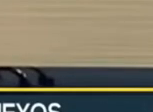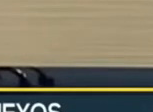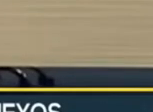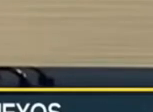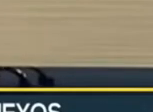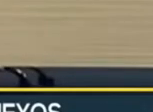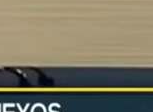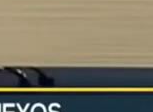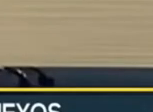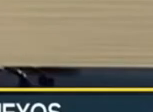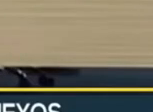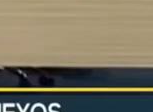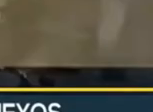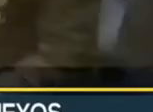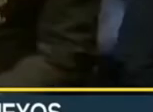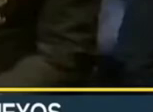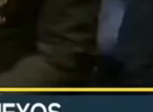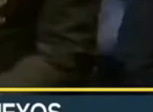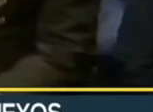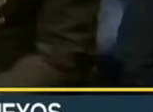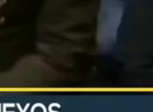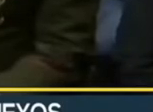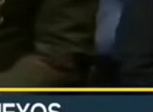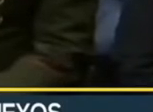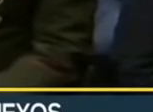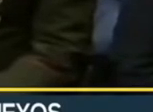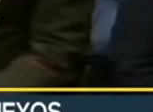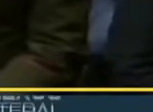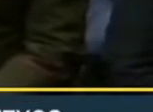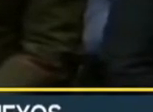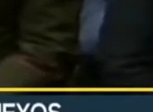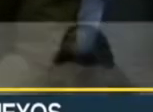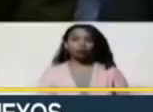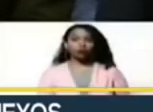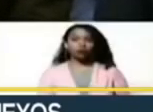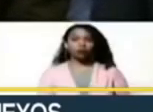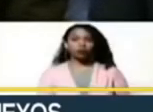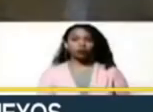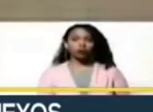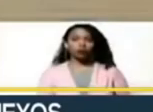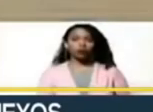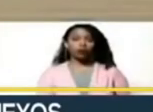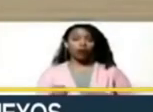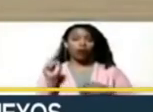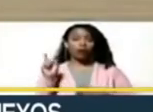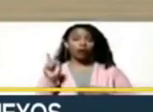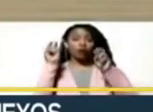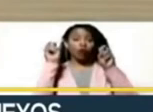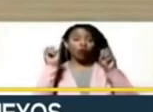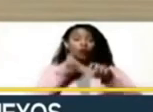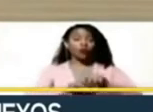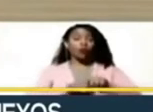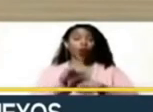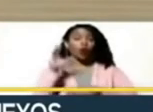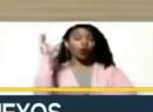de monómeros y pequivén, es decir, el tema de los fertilizantes. En lo multilateral repasaron el fortalecimiento de la CELAC.